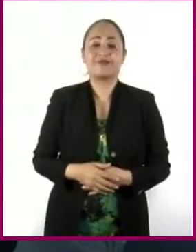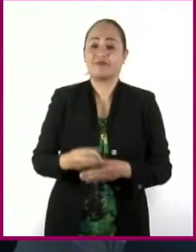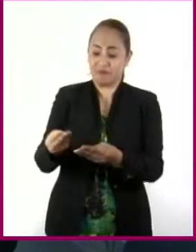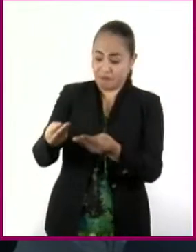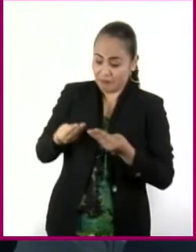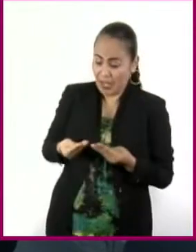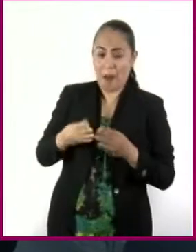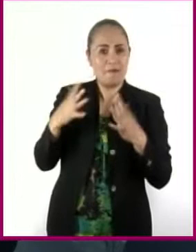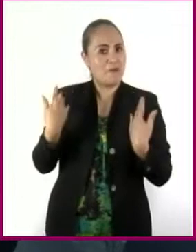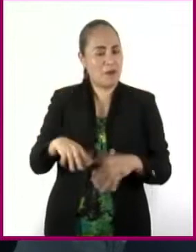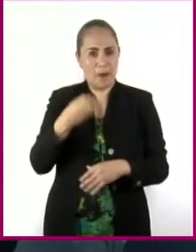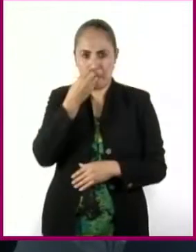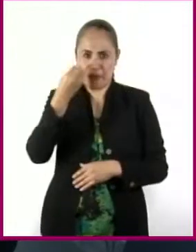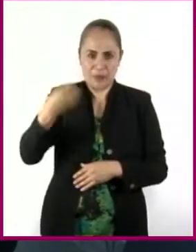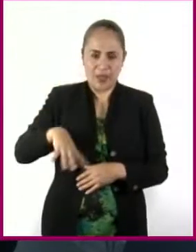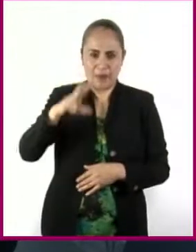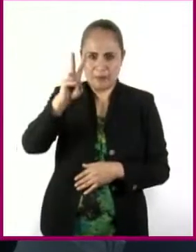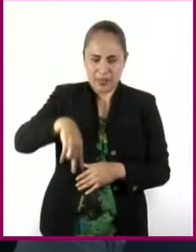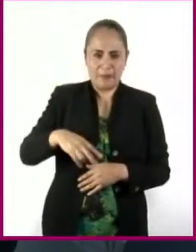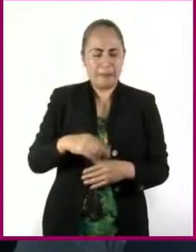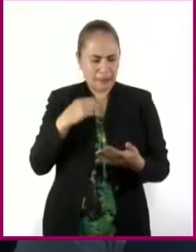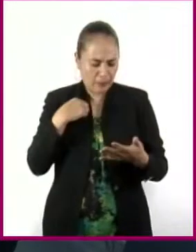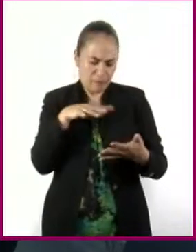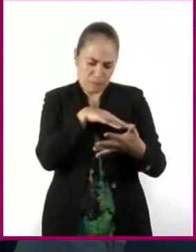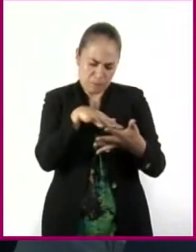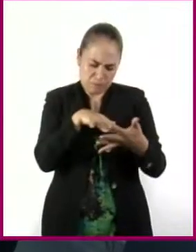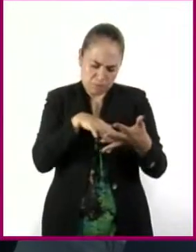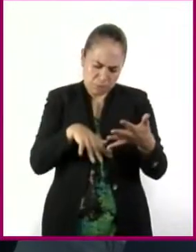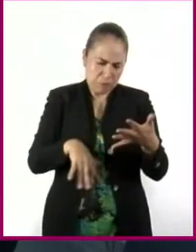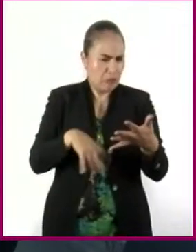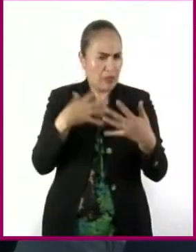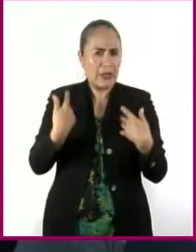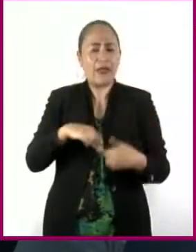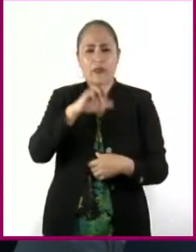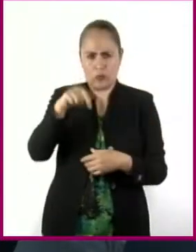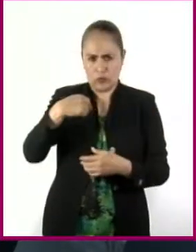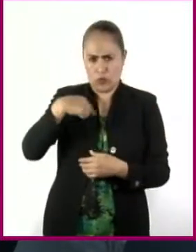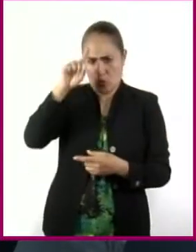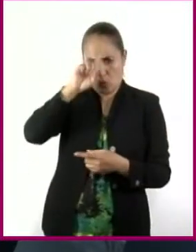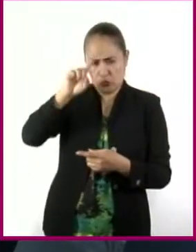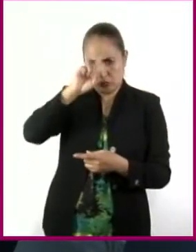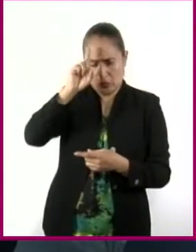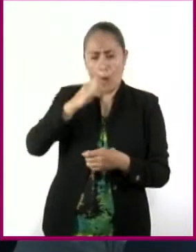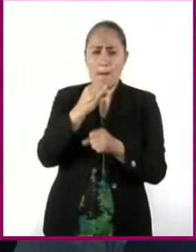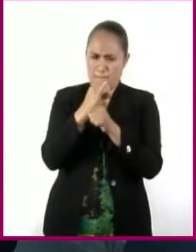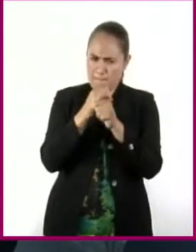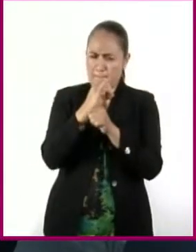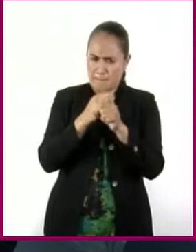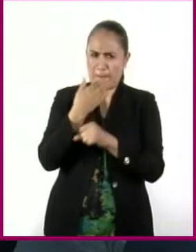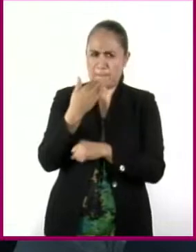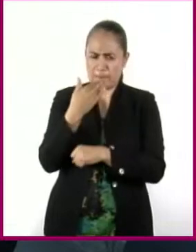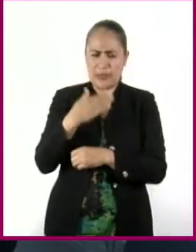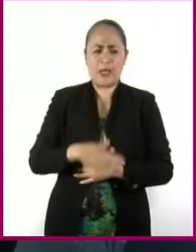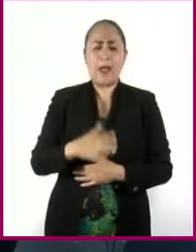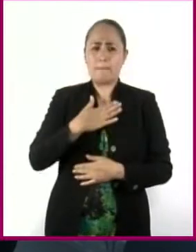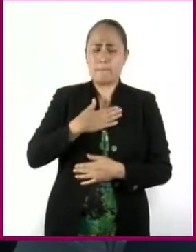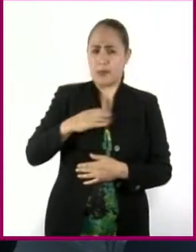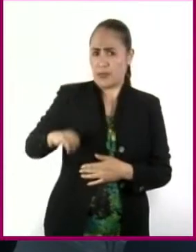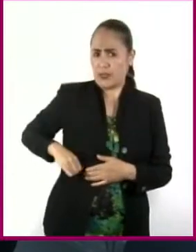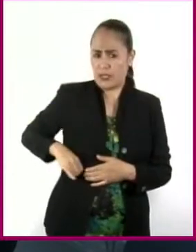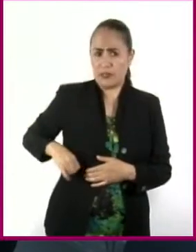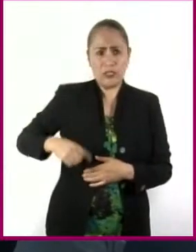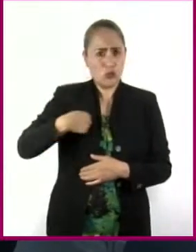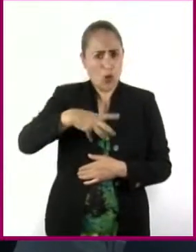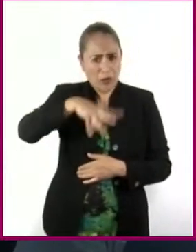está buenísima. Revisé con detalle y les tengo algunas sugerencias. ¿La investigación va muy bien? A mí me interesa porque estoy aprendiendo